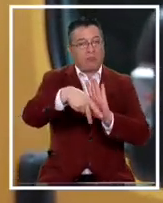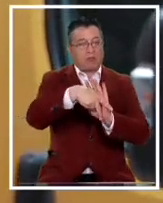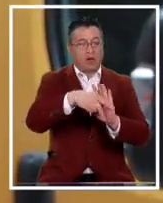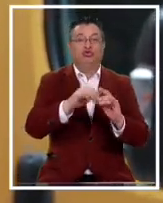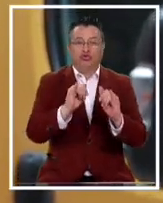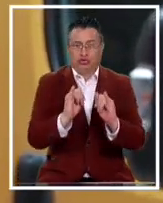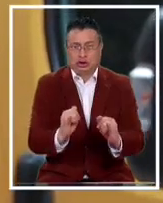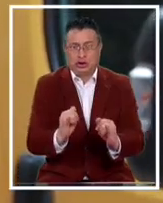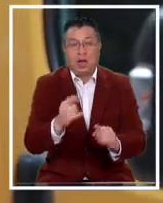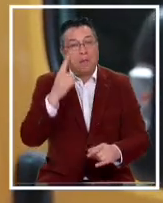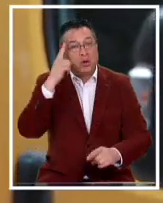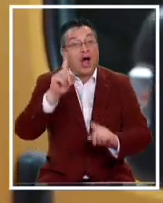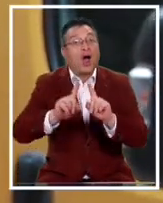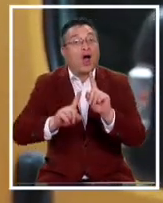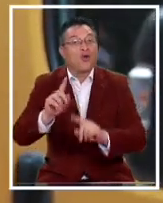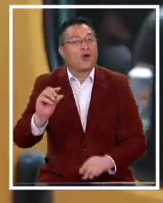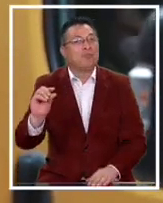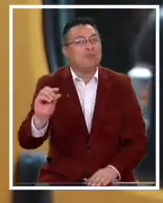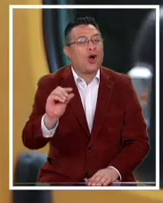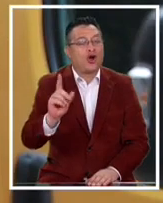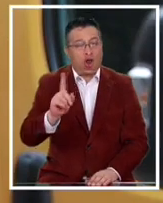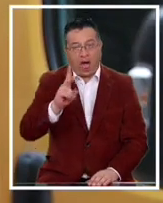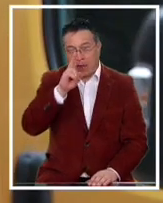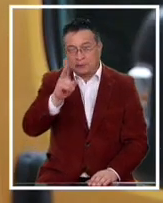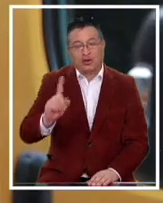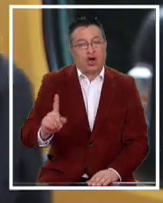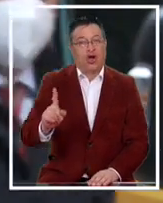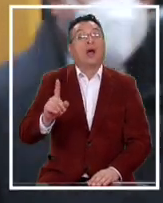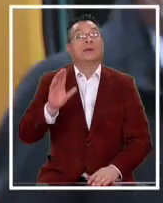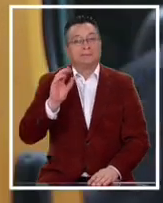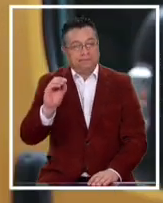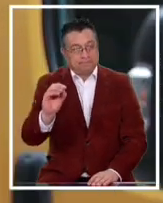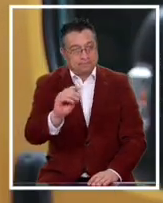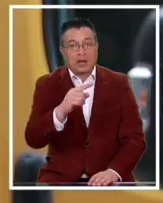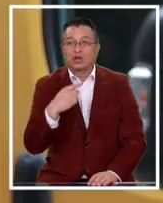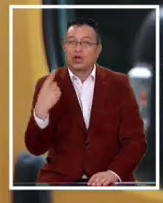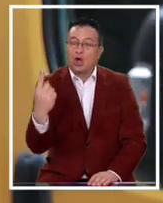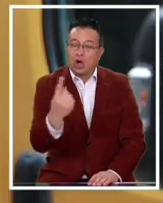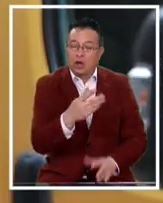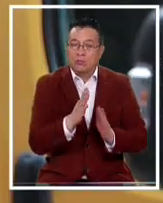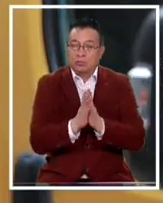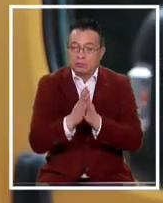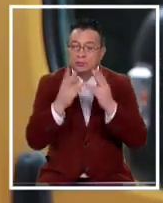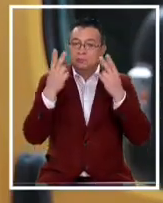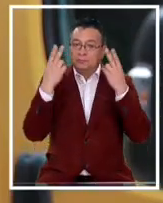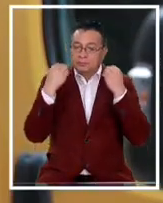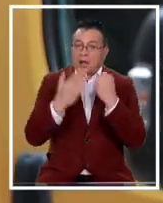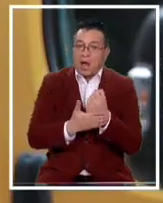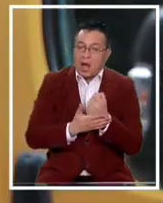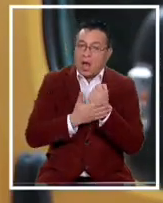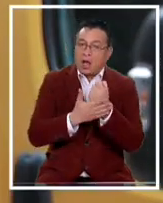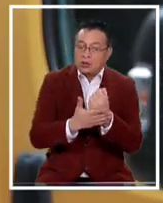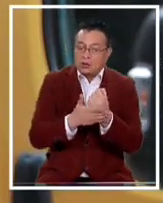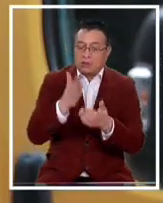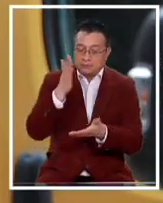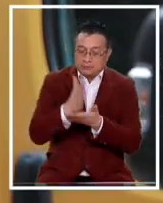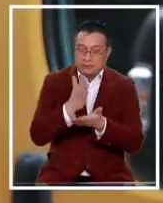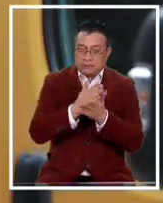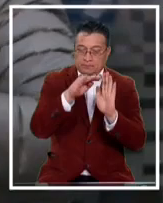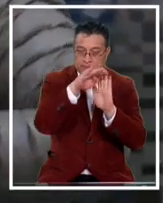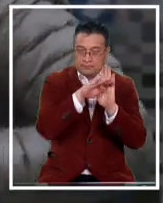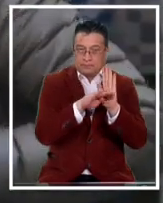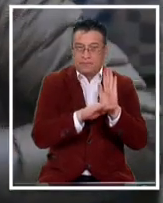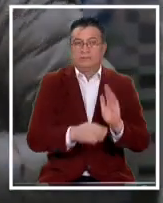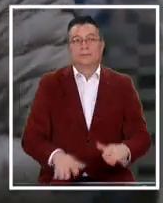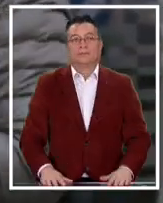aún así hay unos pocos que no lo están respetando. Por lo tanto, el llamado a que todos nos sumemos en colaborar con las disposiciones